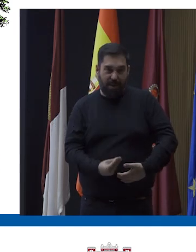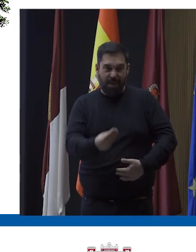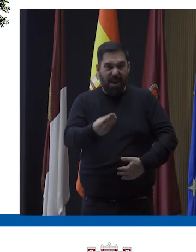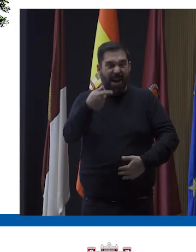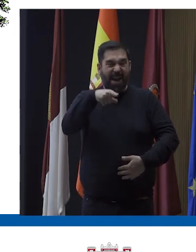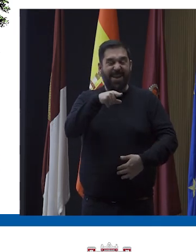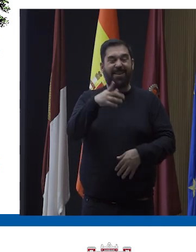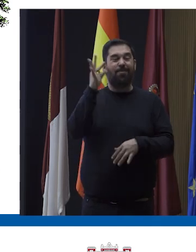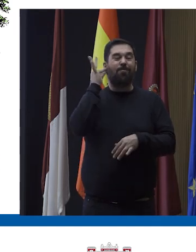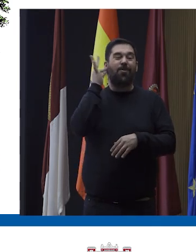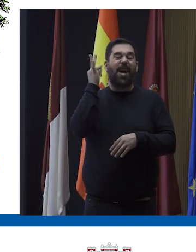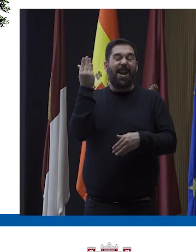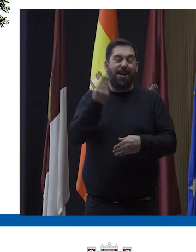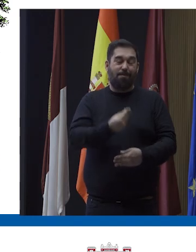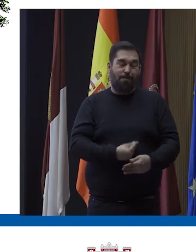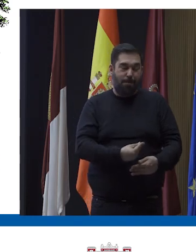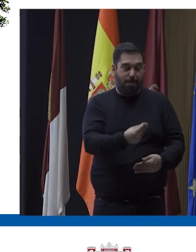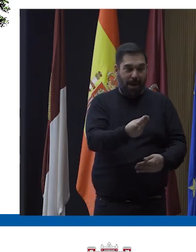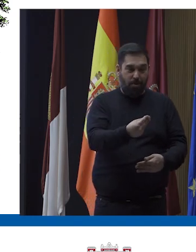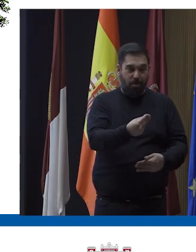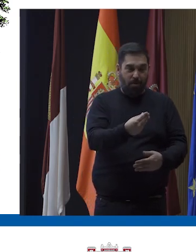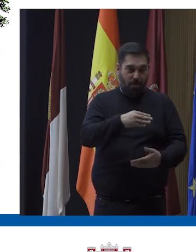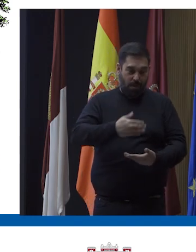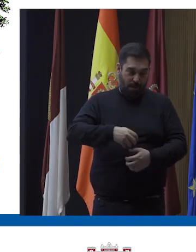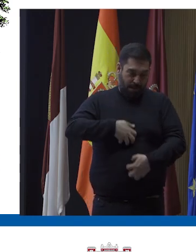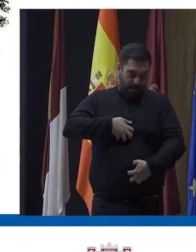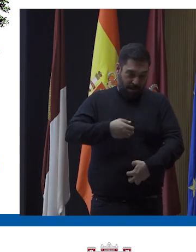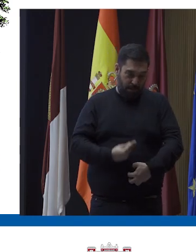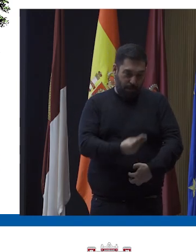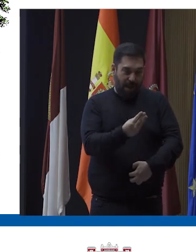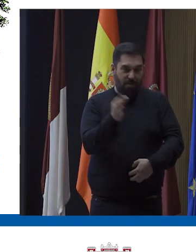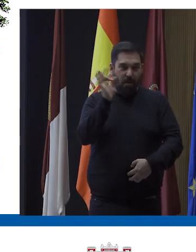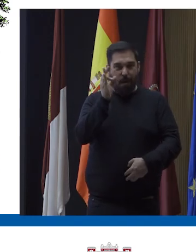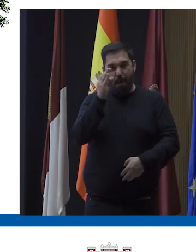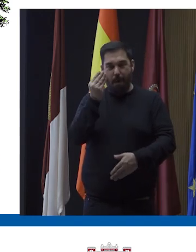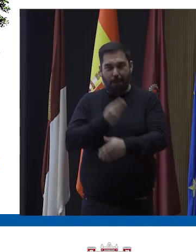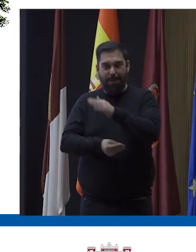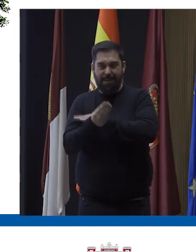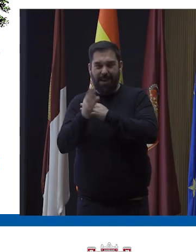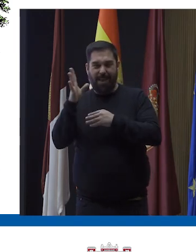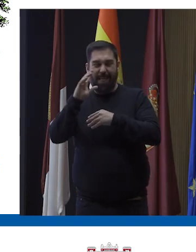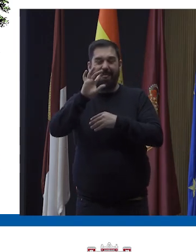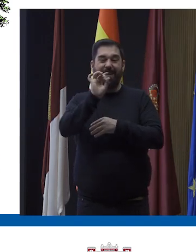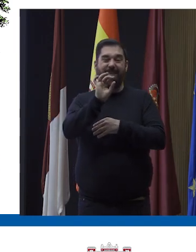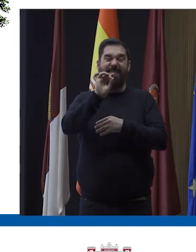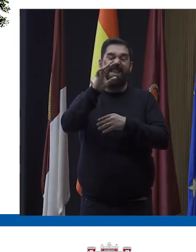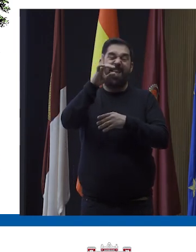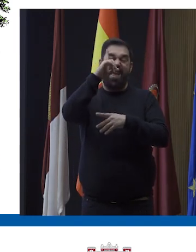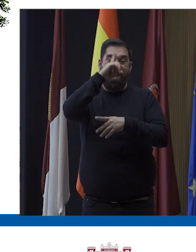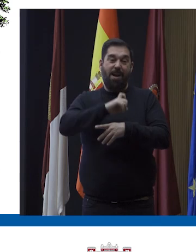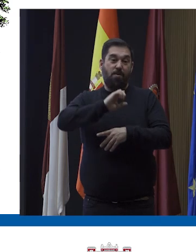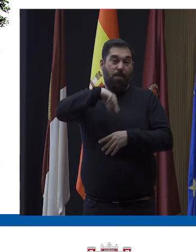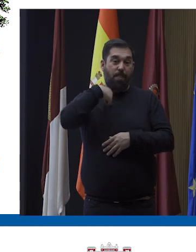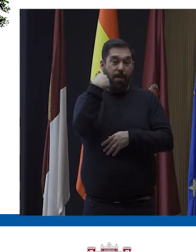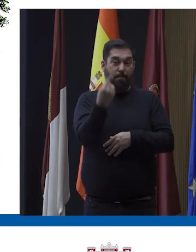parido frente a mujeres que han tenido parto por cesárea, y a los 15 años se iguala las cifras de disfunciones de suelo pélvico.